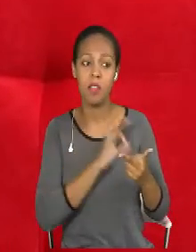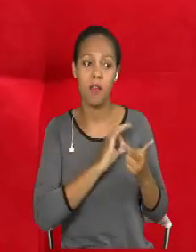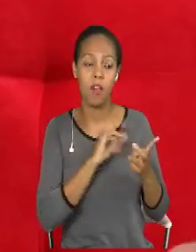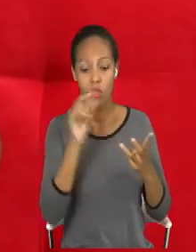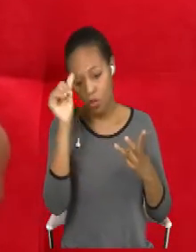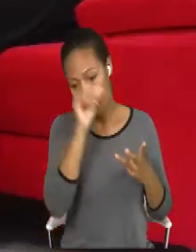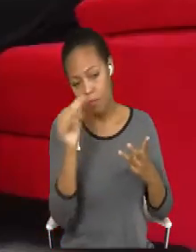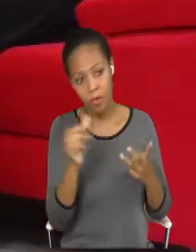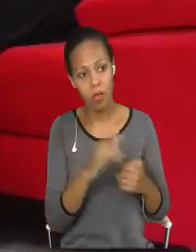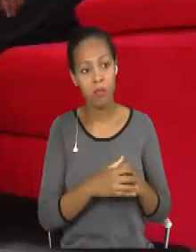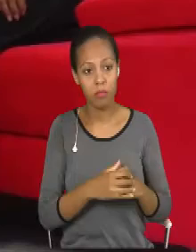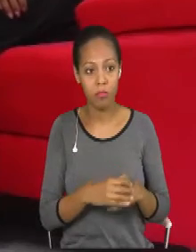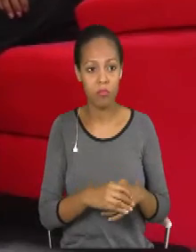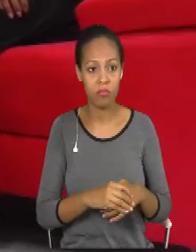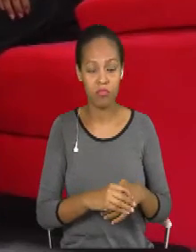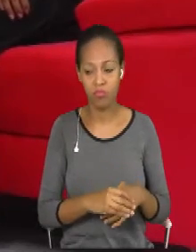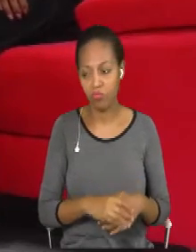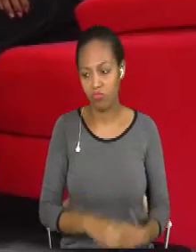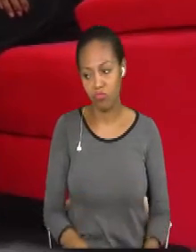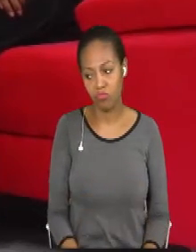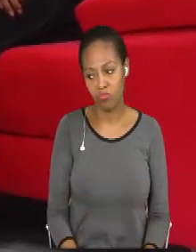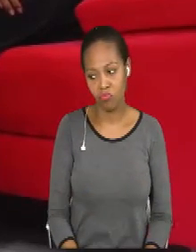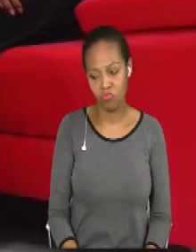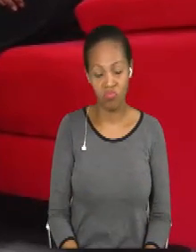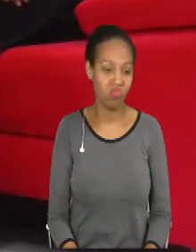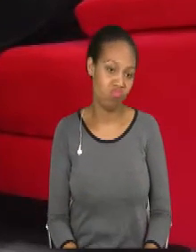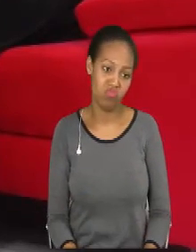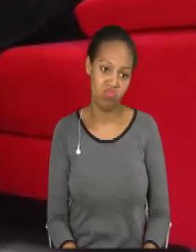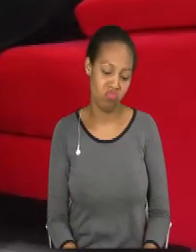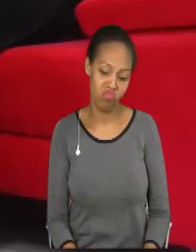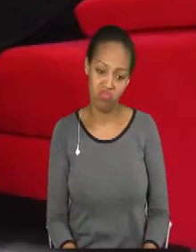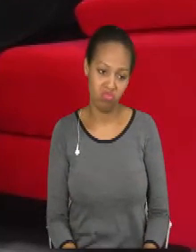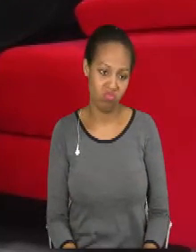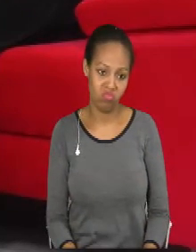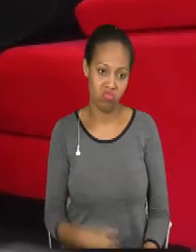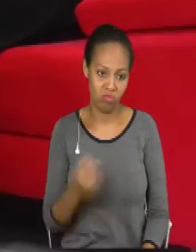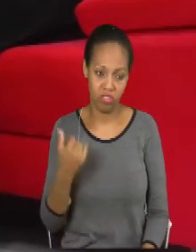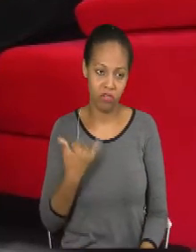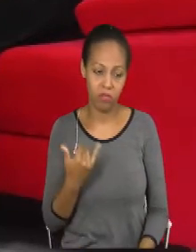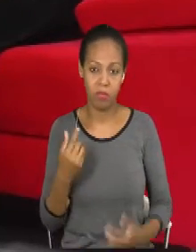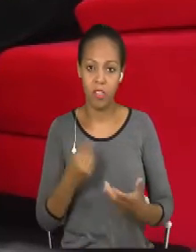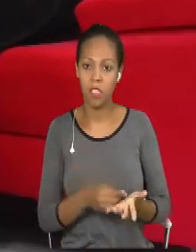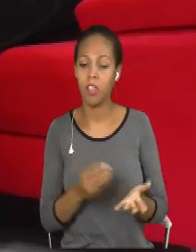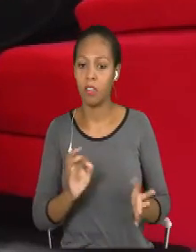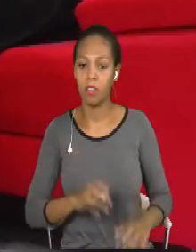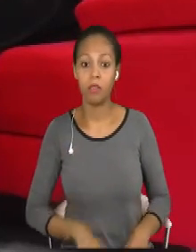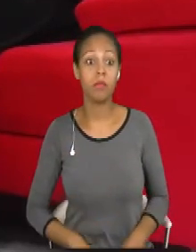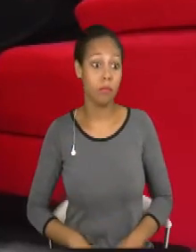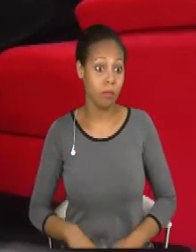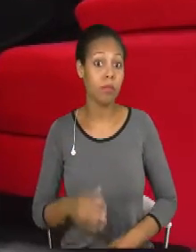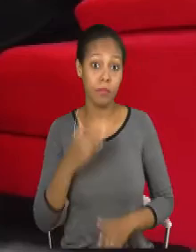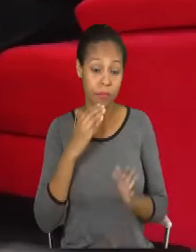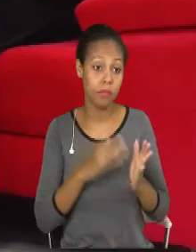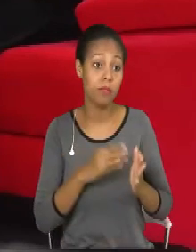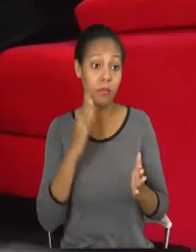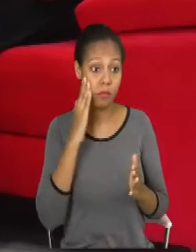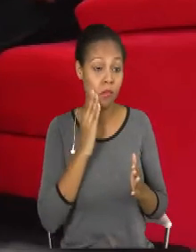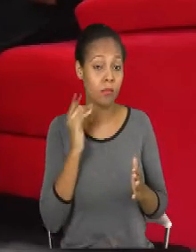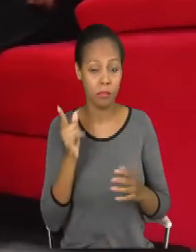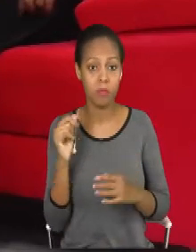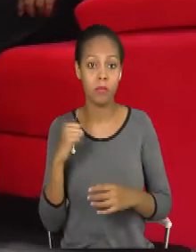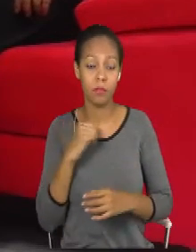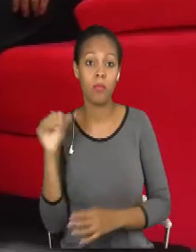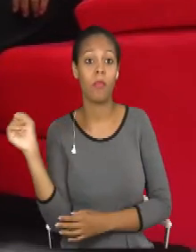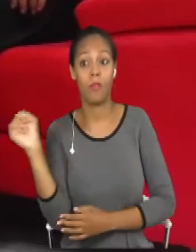pagan eso ni por presentar. Otro caso también muy particular, un joven que tuvo la fortuna de tener un carro